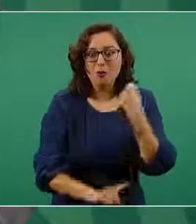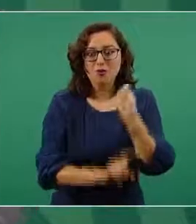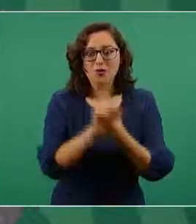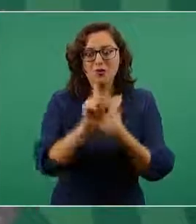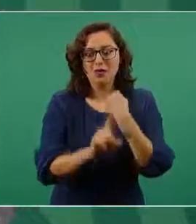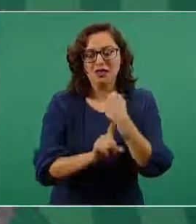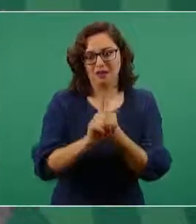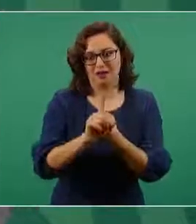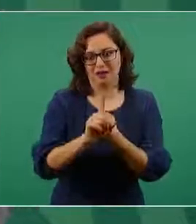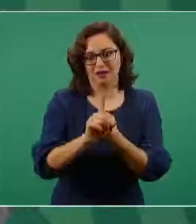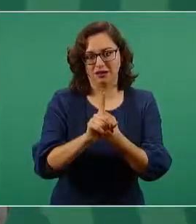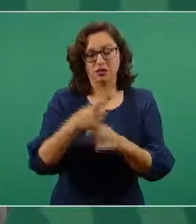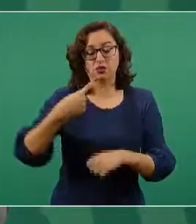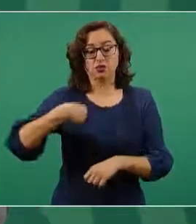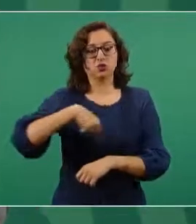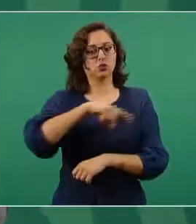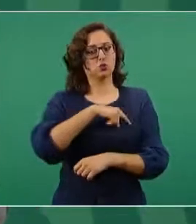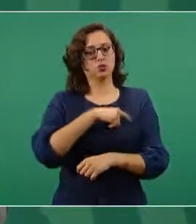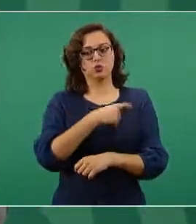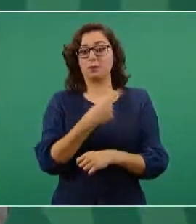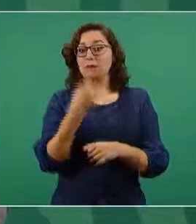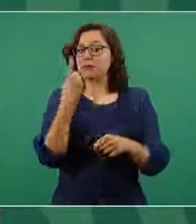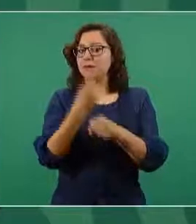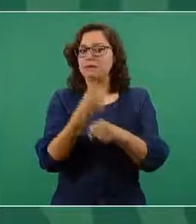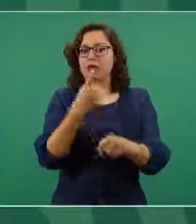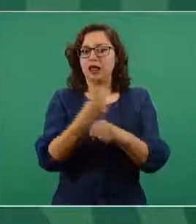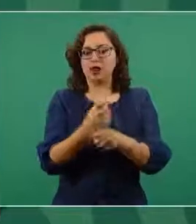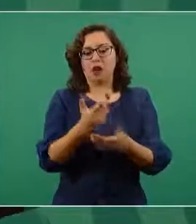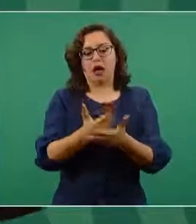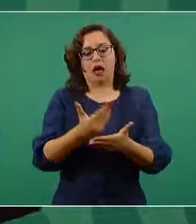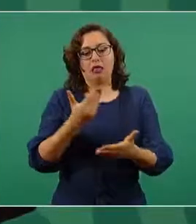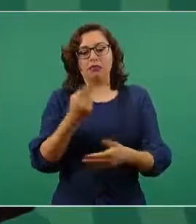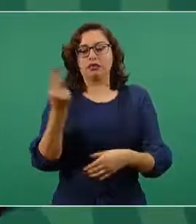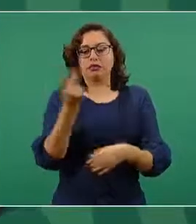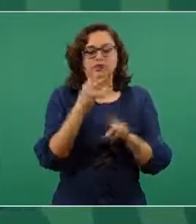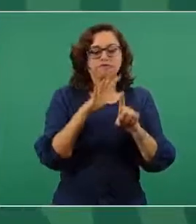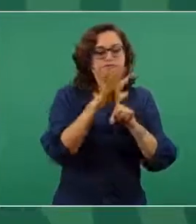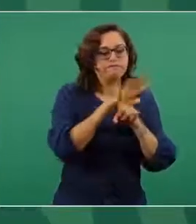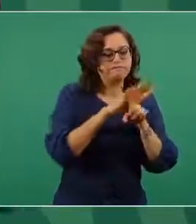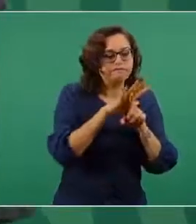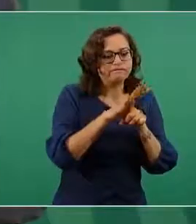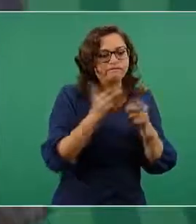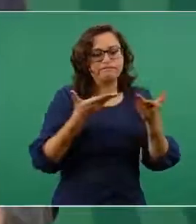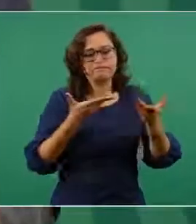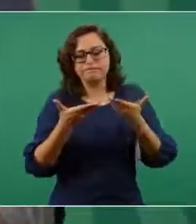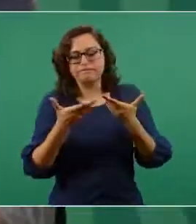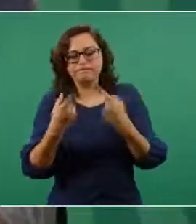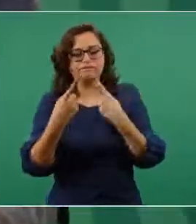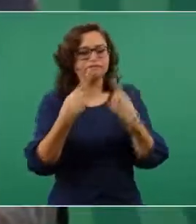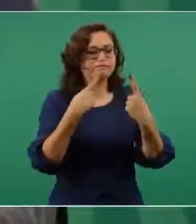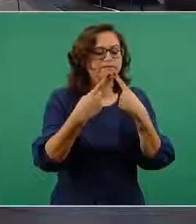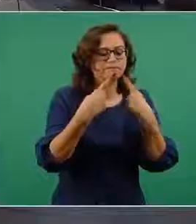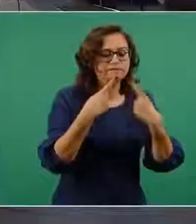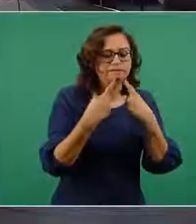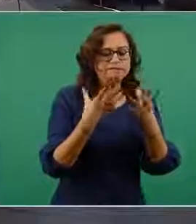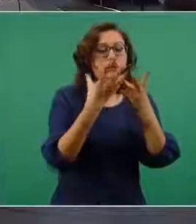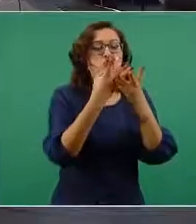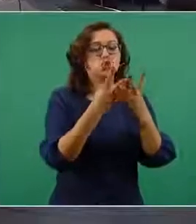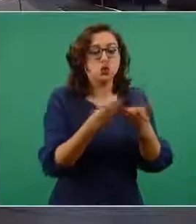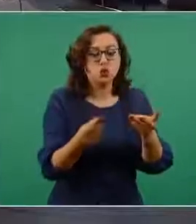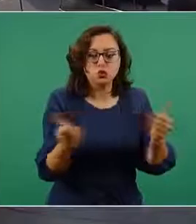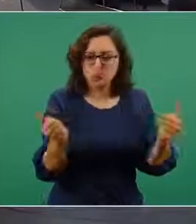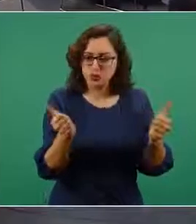Necesitamos conciliar. O sea, es eso. Entonces, vamos a seguir